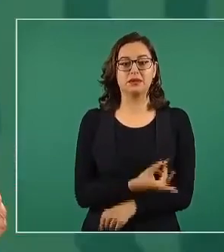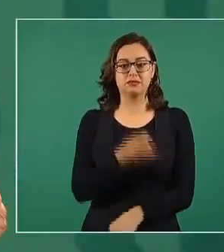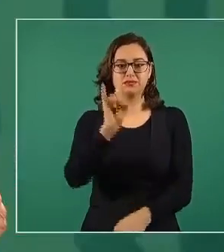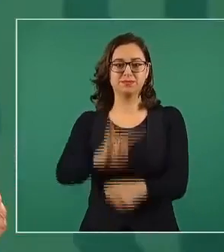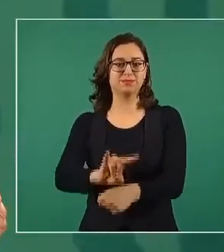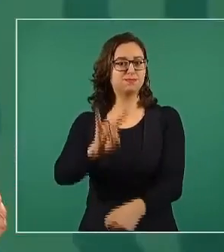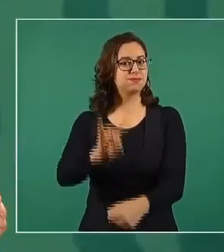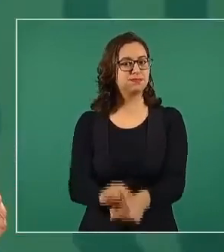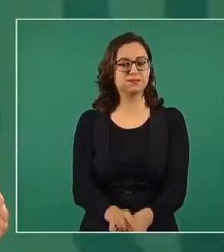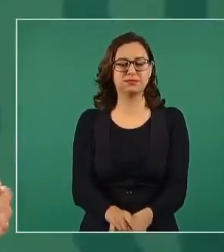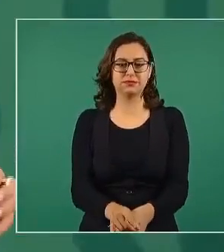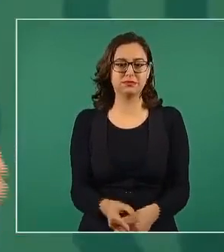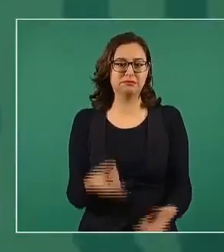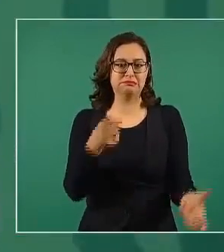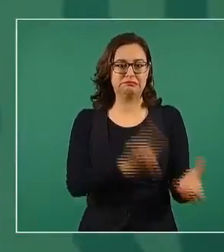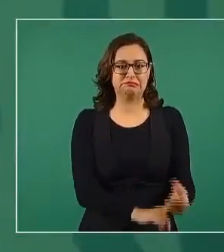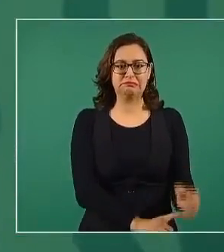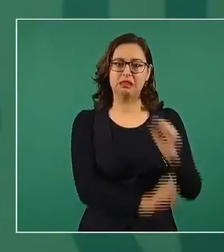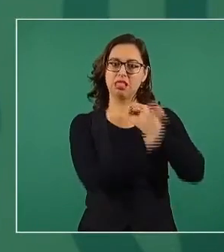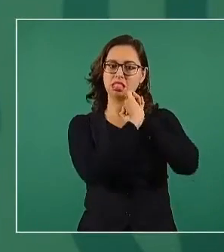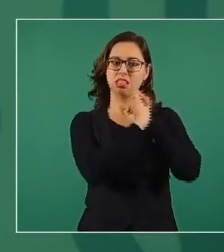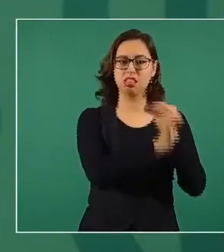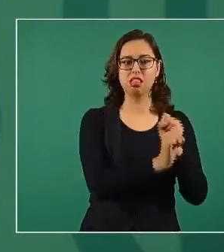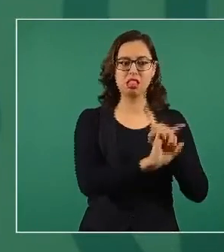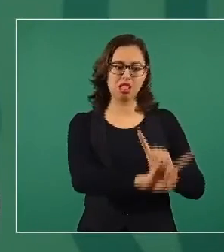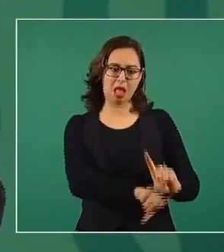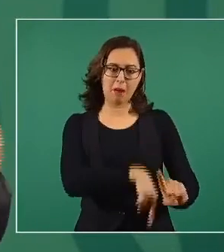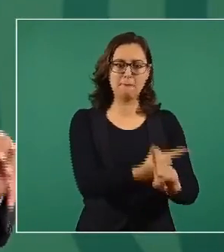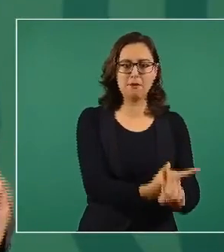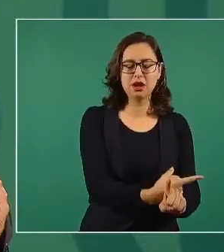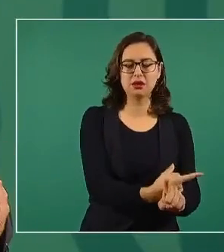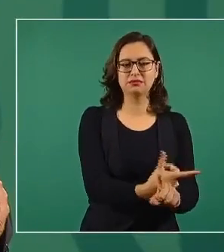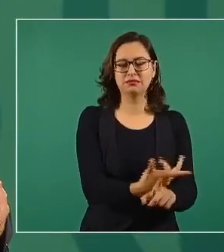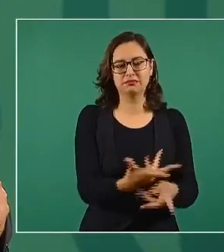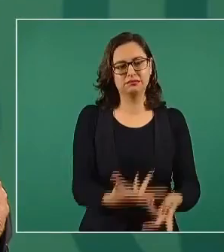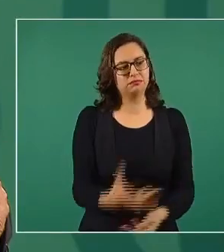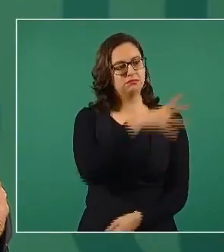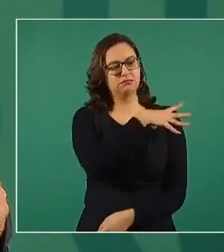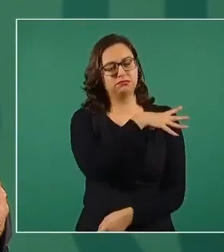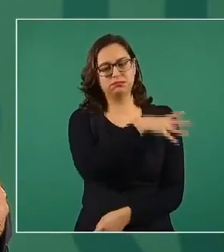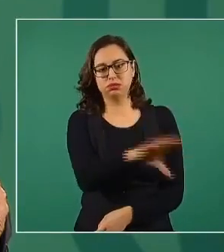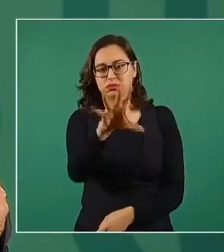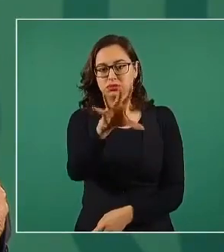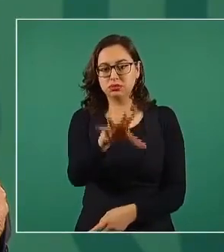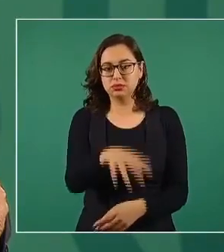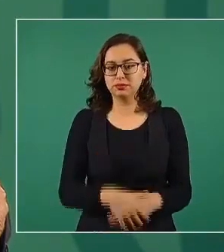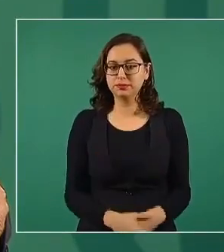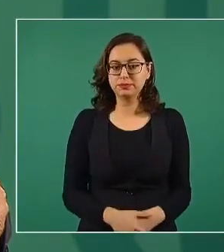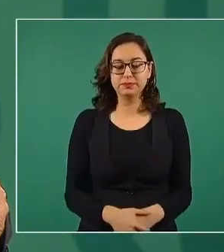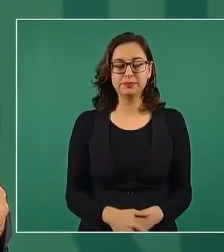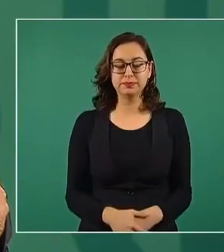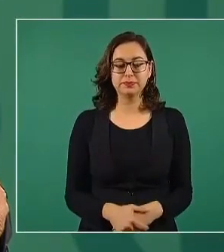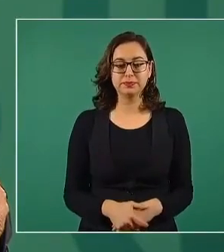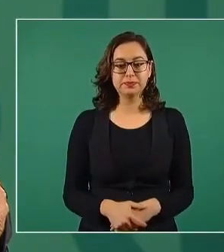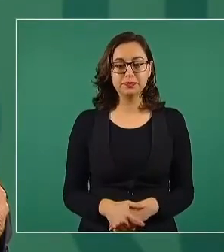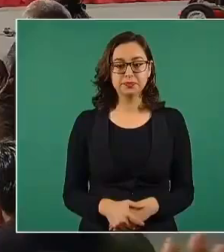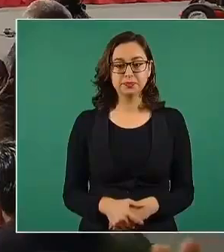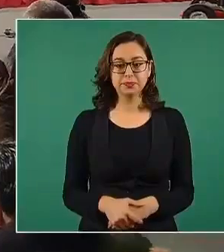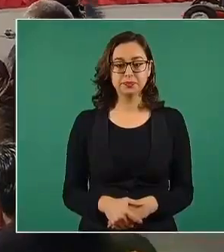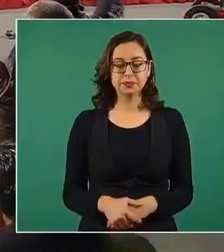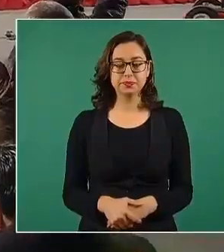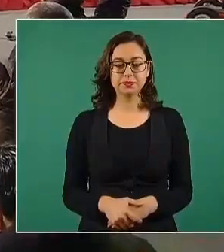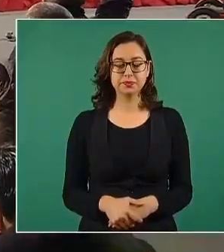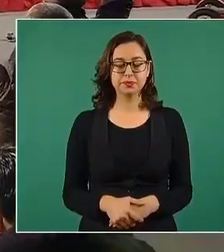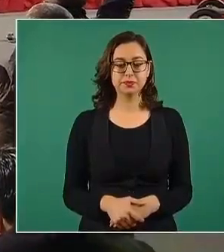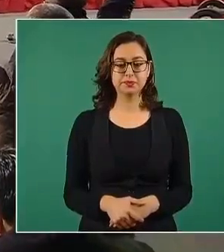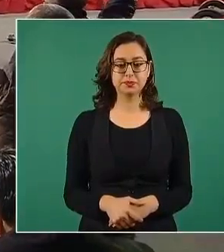participan en estos actos reprobables y condenables. ¿Y